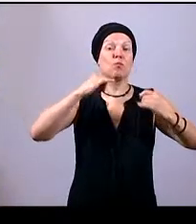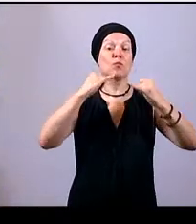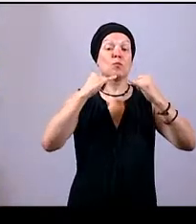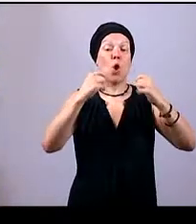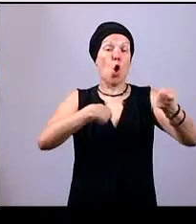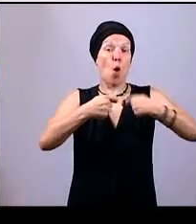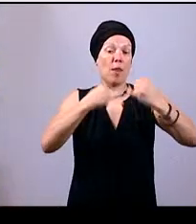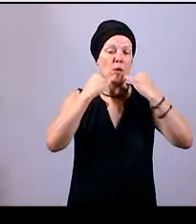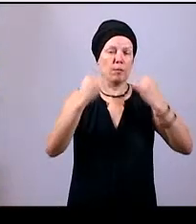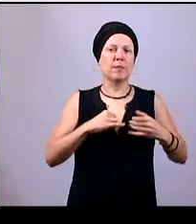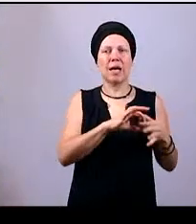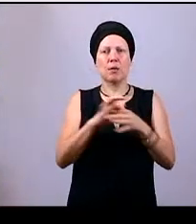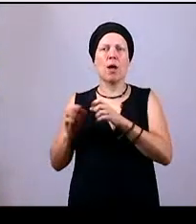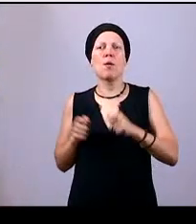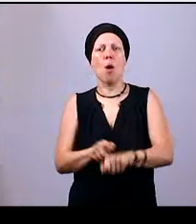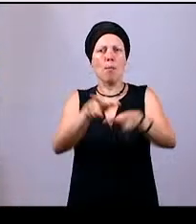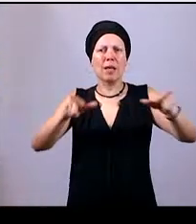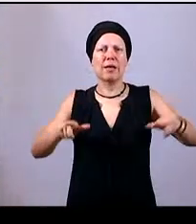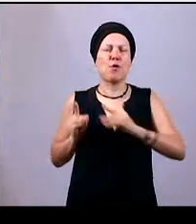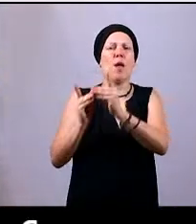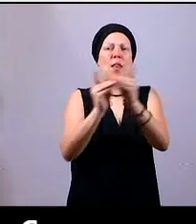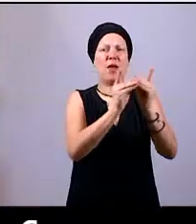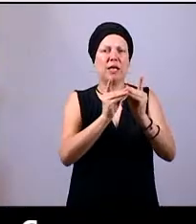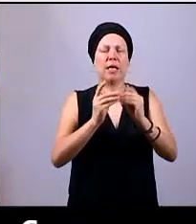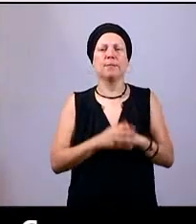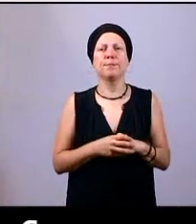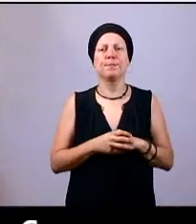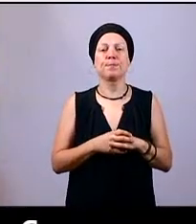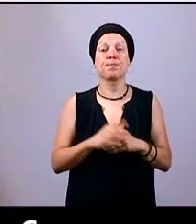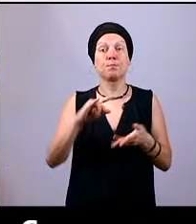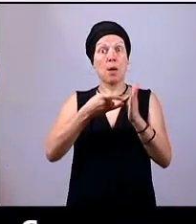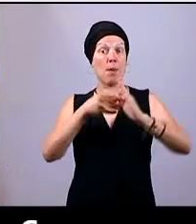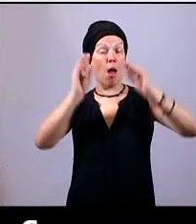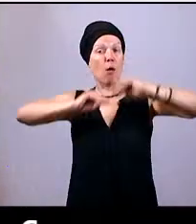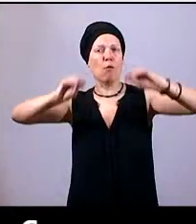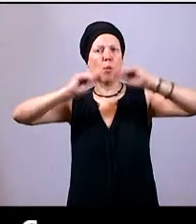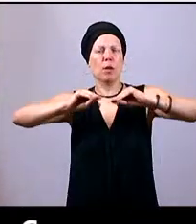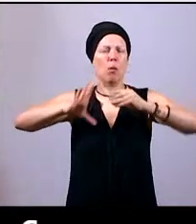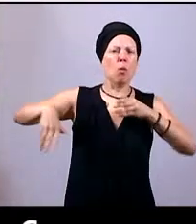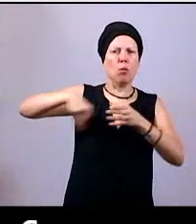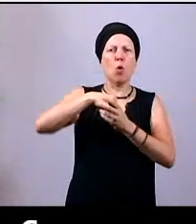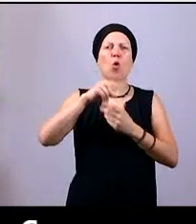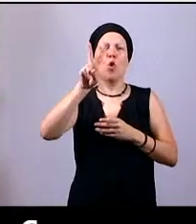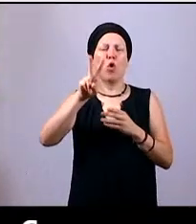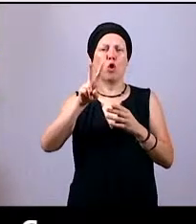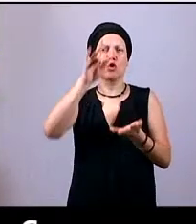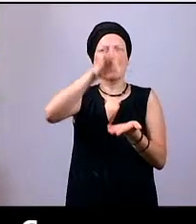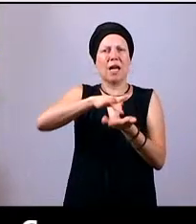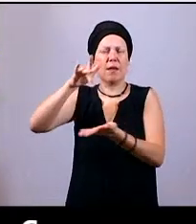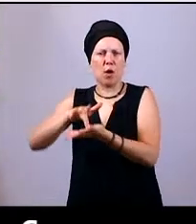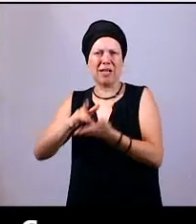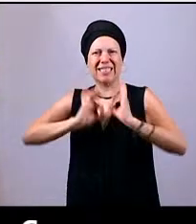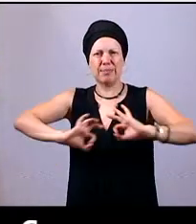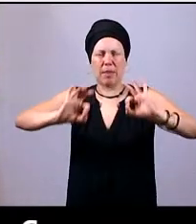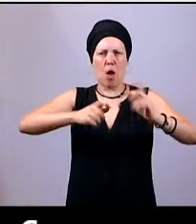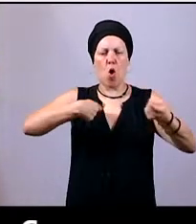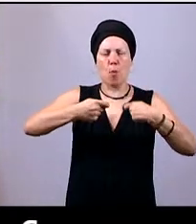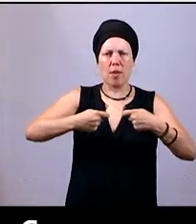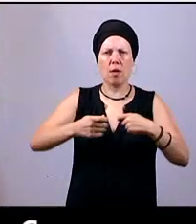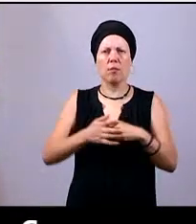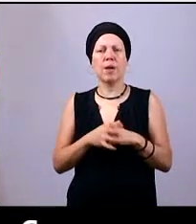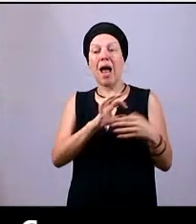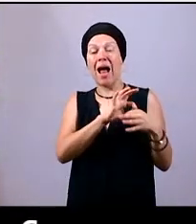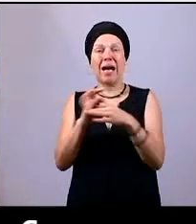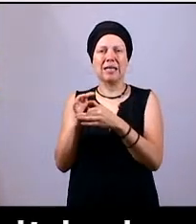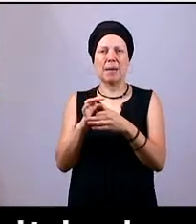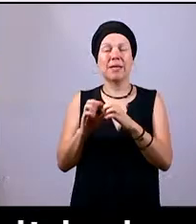mediante el uso de plataformas digitales. El plan formativo incluye 2 ediciones de la especialidad Comercialización a través